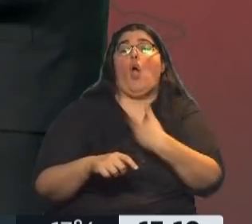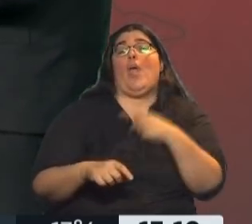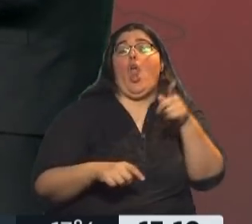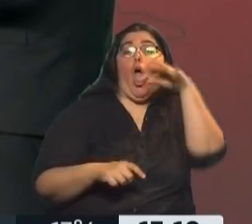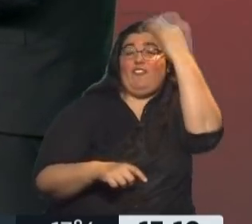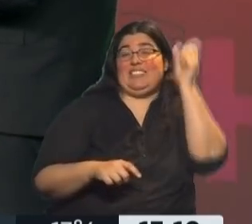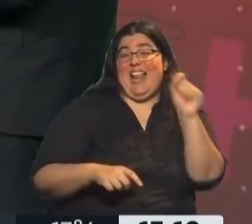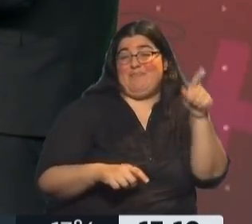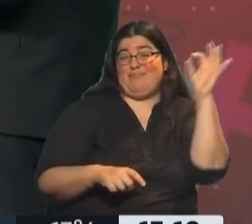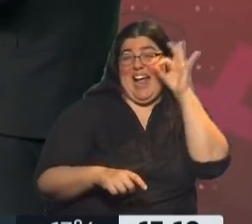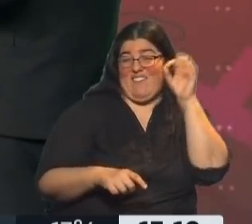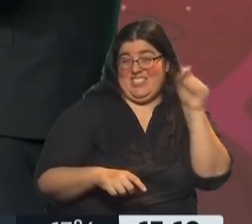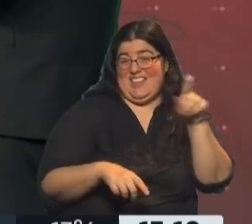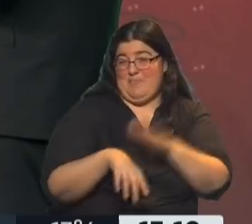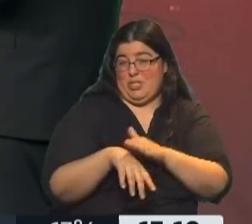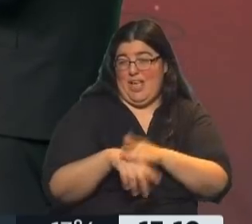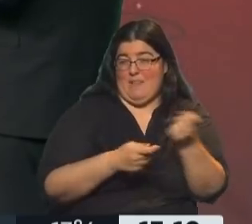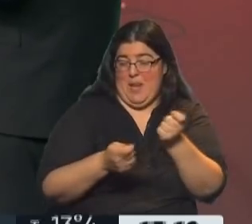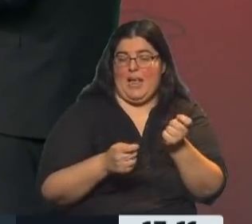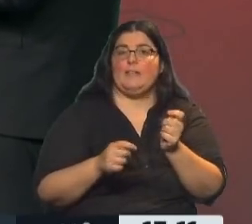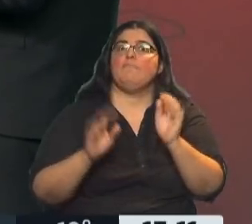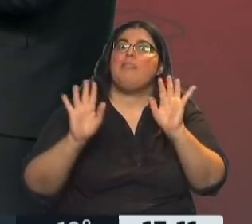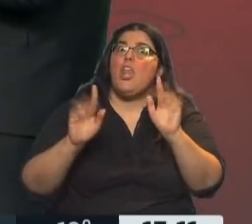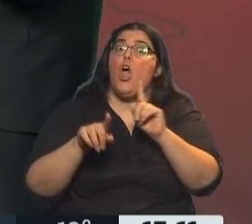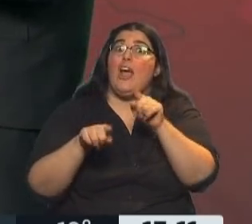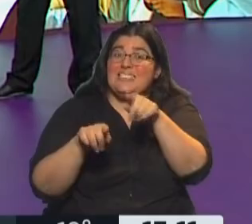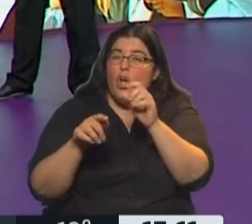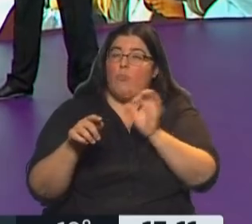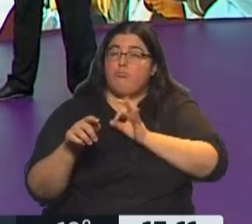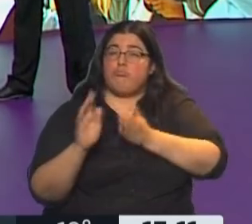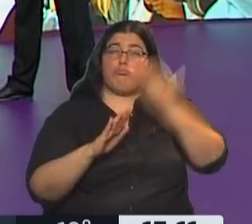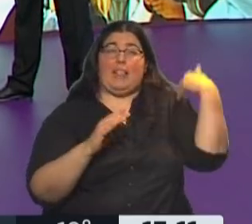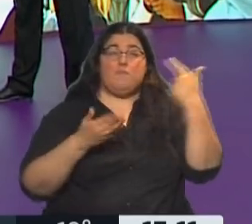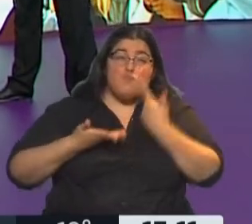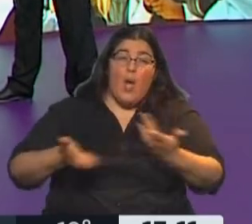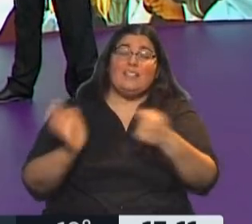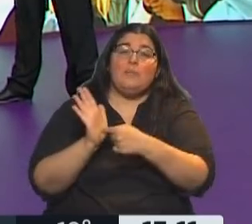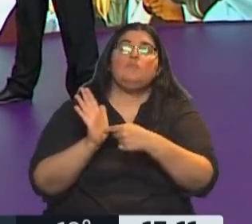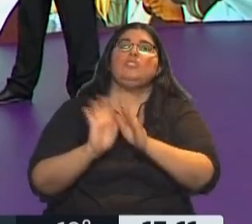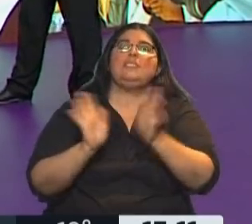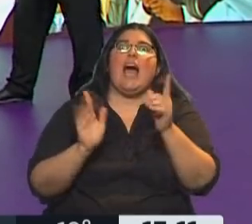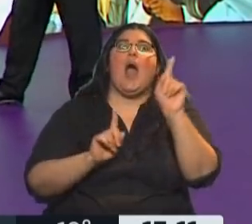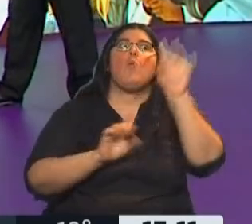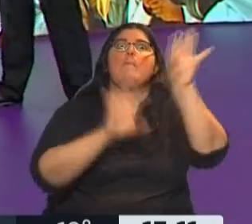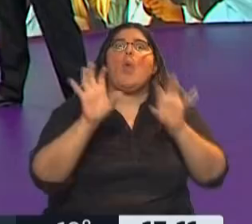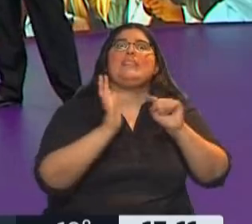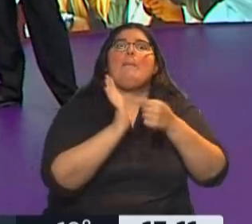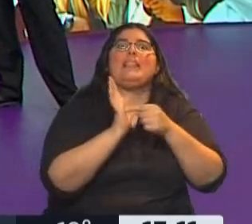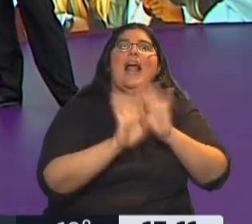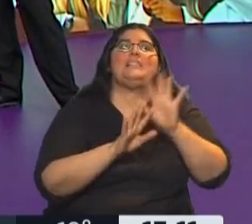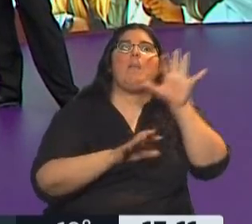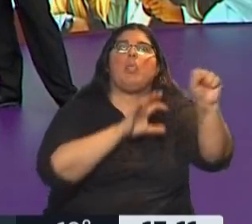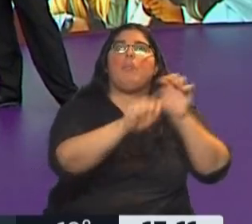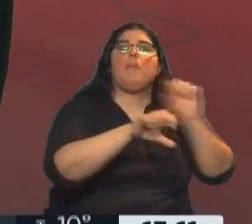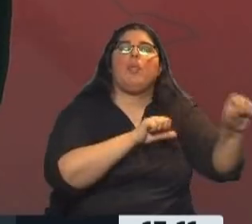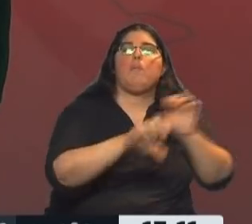oficial, llamémosle, de Afganistán. Había, sin embargo, ya en ese momento importantes capitales de provincia bajo control del talibán. Ghazni, que